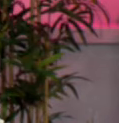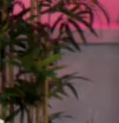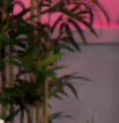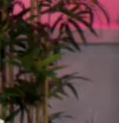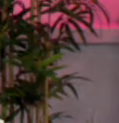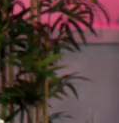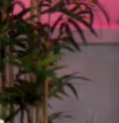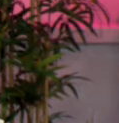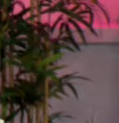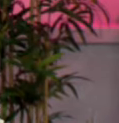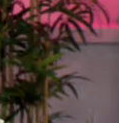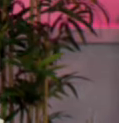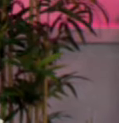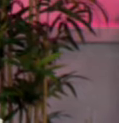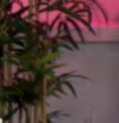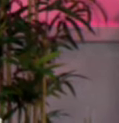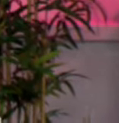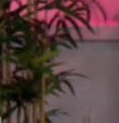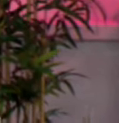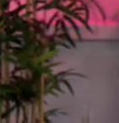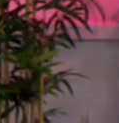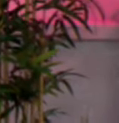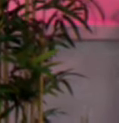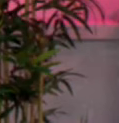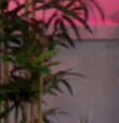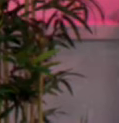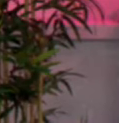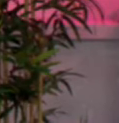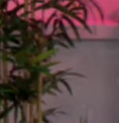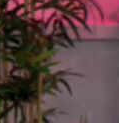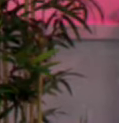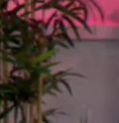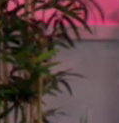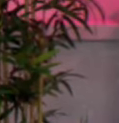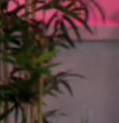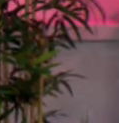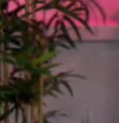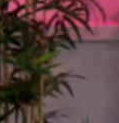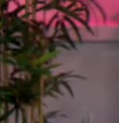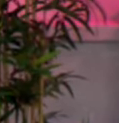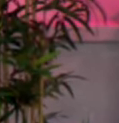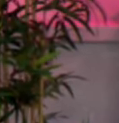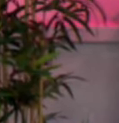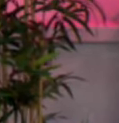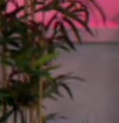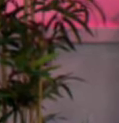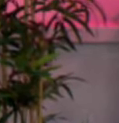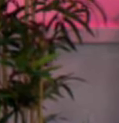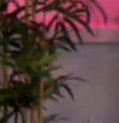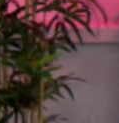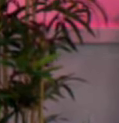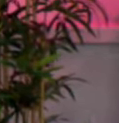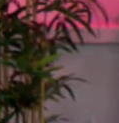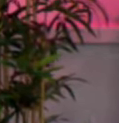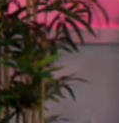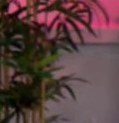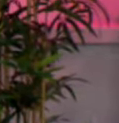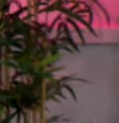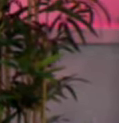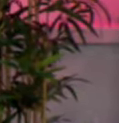academia y varios medios de comunicación. Y precisamente, pues, queremos reconocer la presencia ya aquí en el estudio de Luis Guardiola de